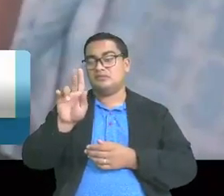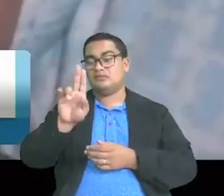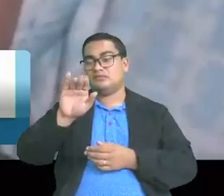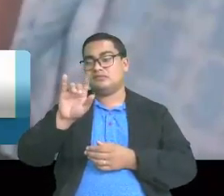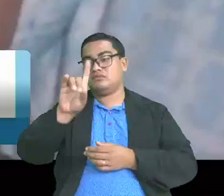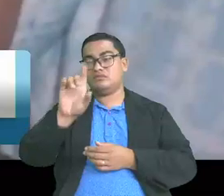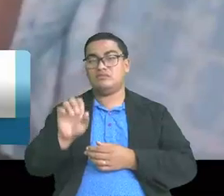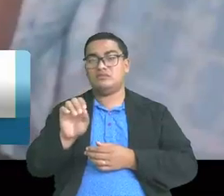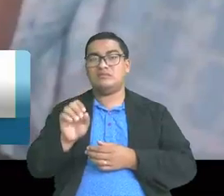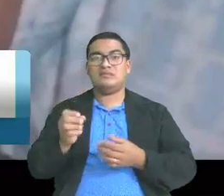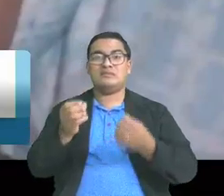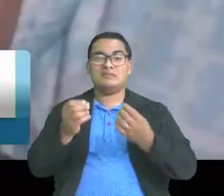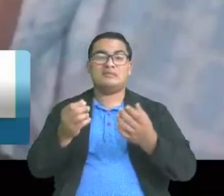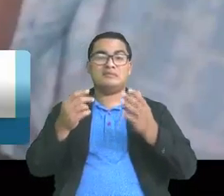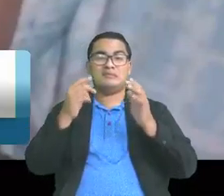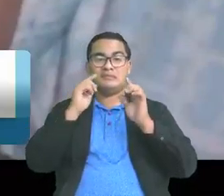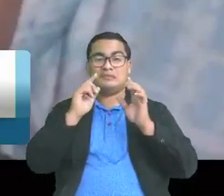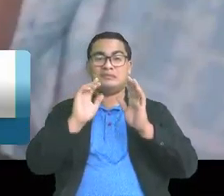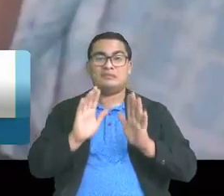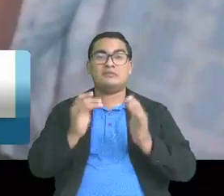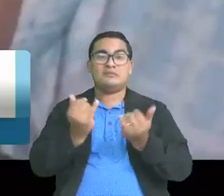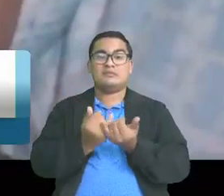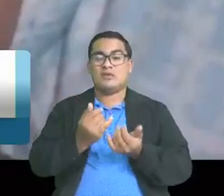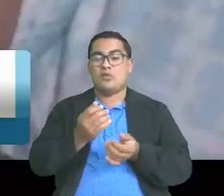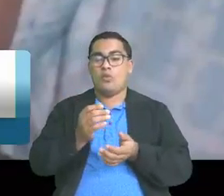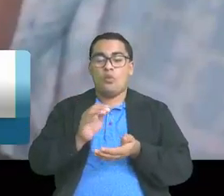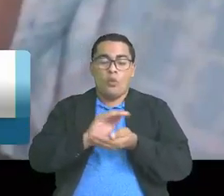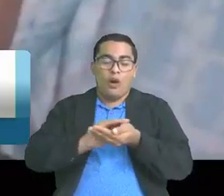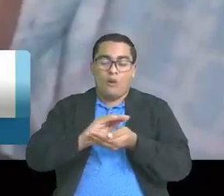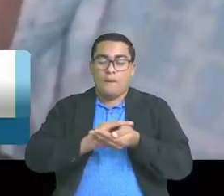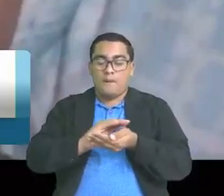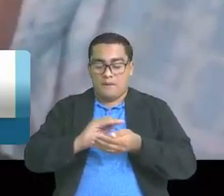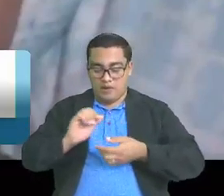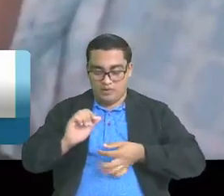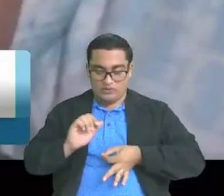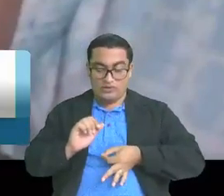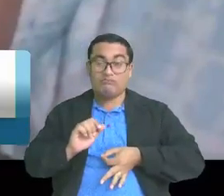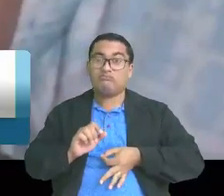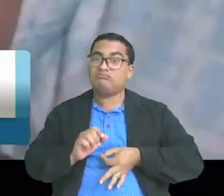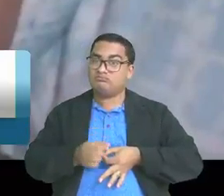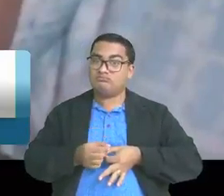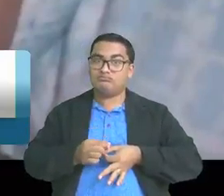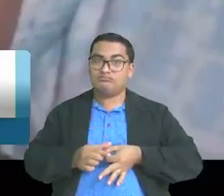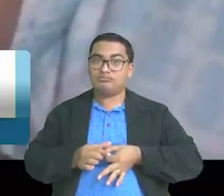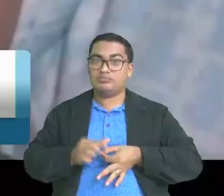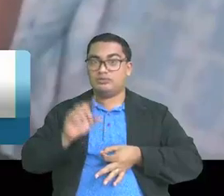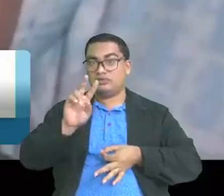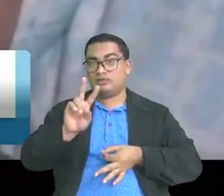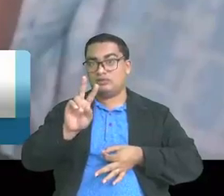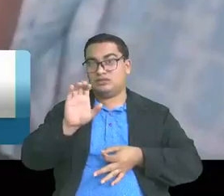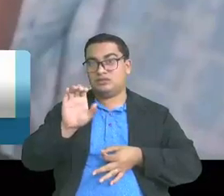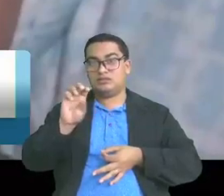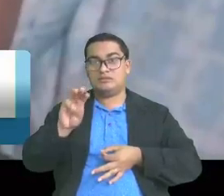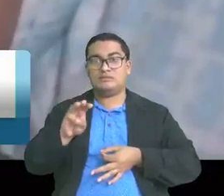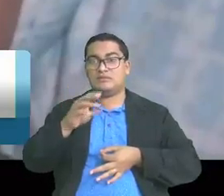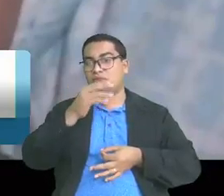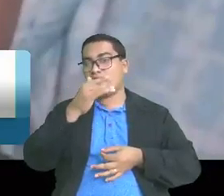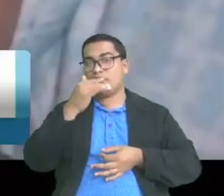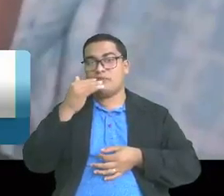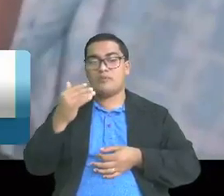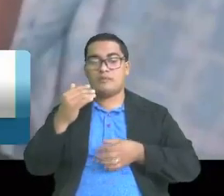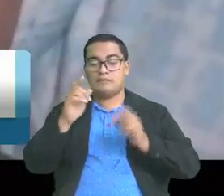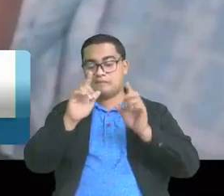tiene más, exactamente, como una pelotita, como que aumentó de tamaño el ombligo. Tiene más de 2 centímetros, el color de la piel